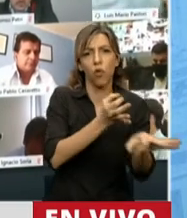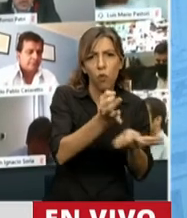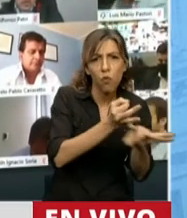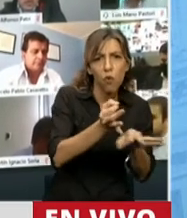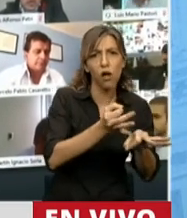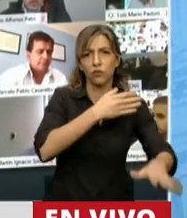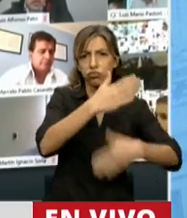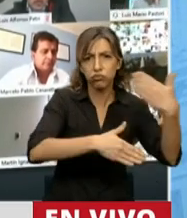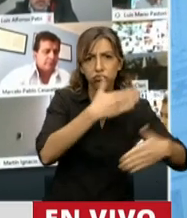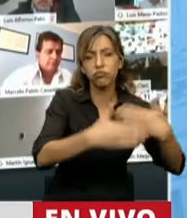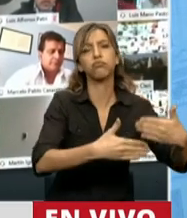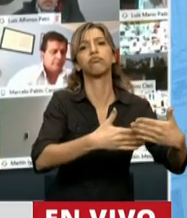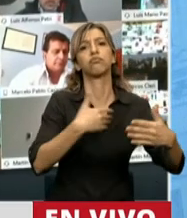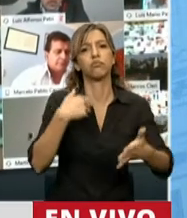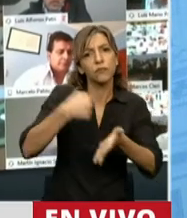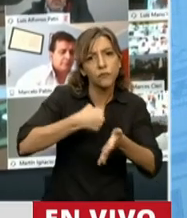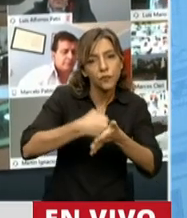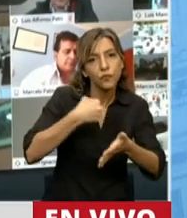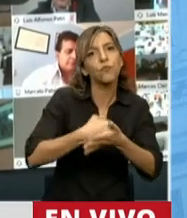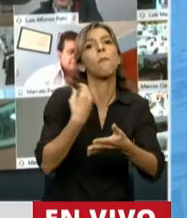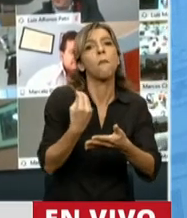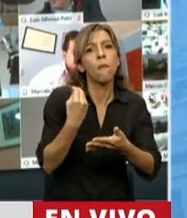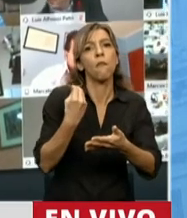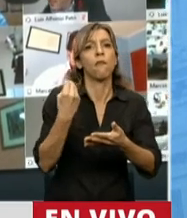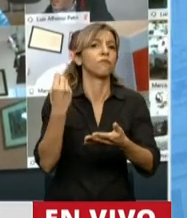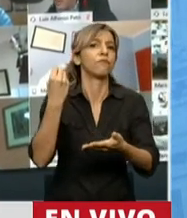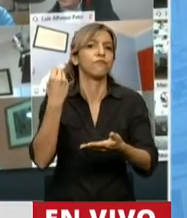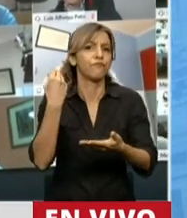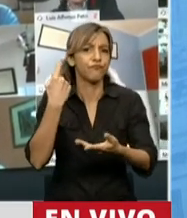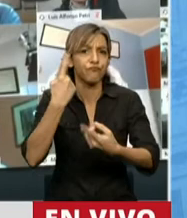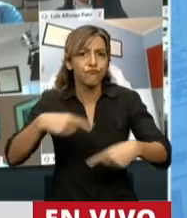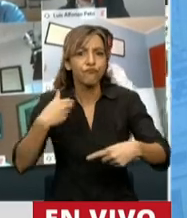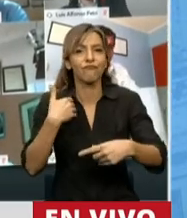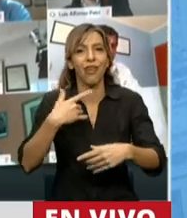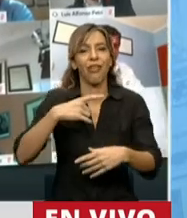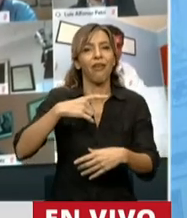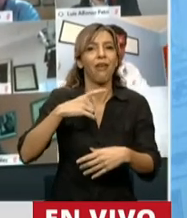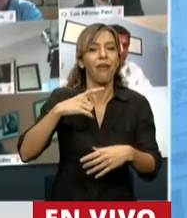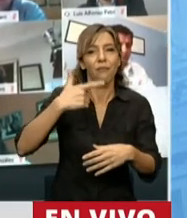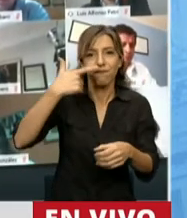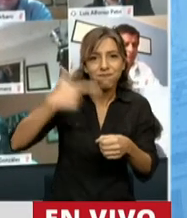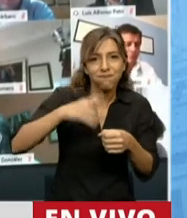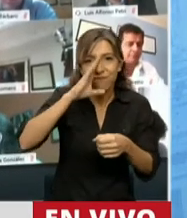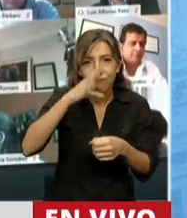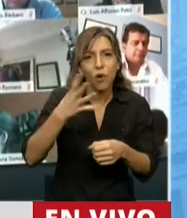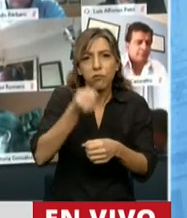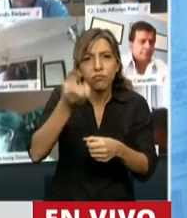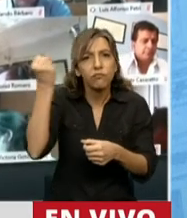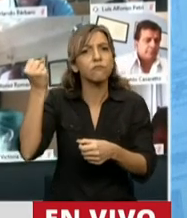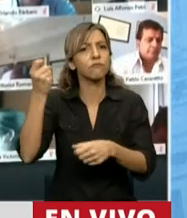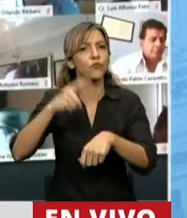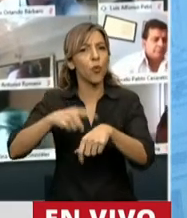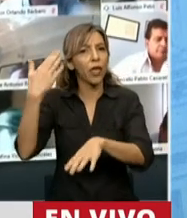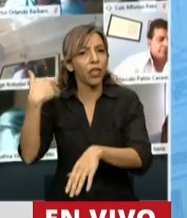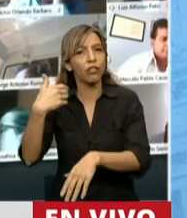como la lucha en relación a los contratos petroleros, la ley de medicamentos, digamos, tuvo